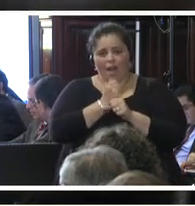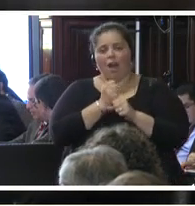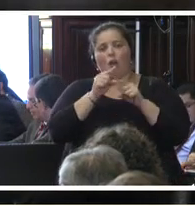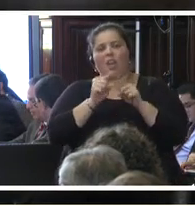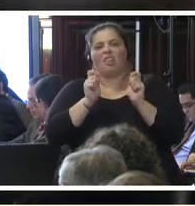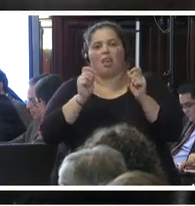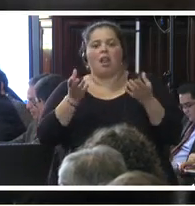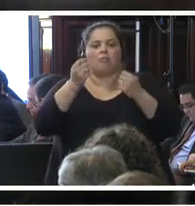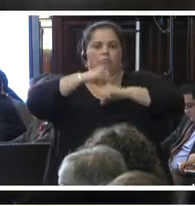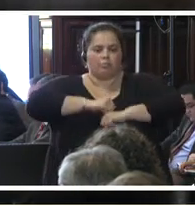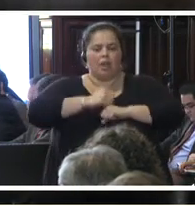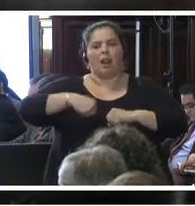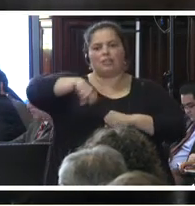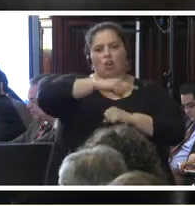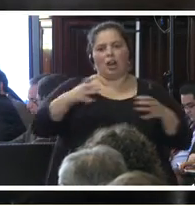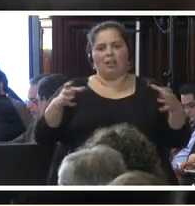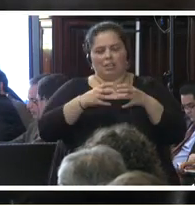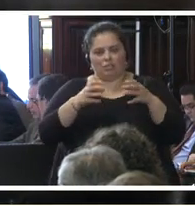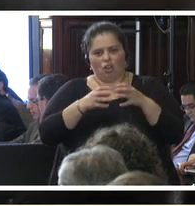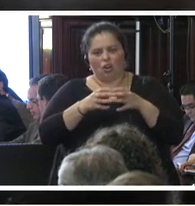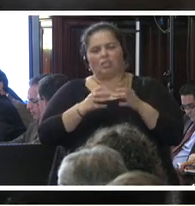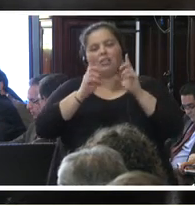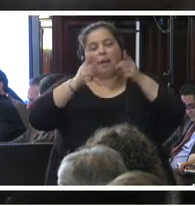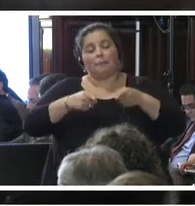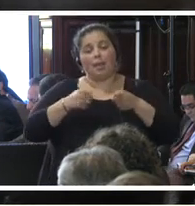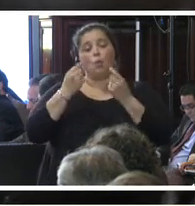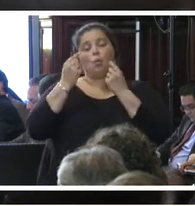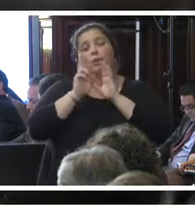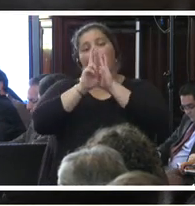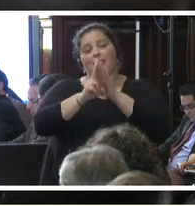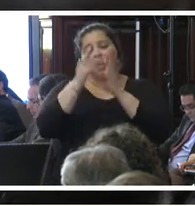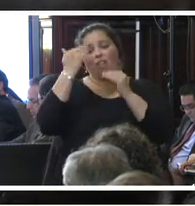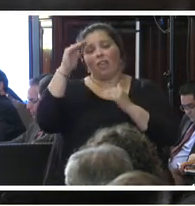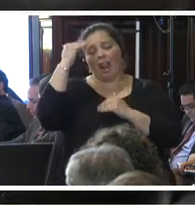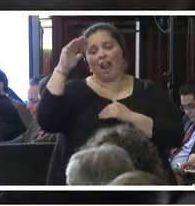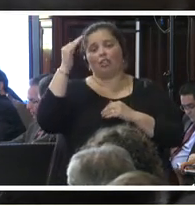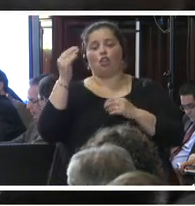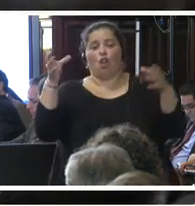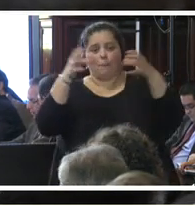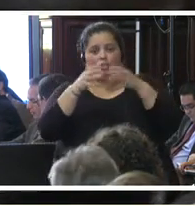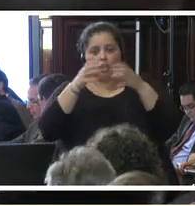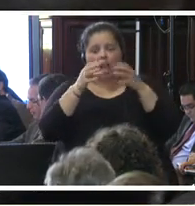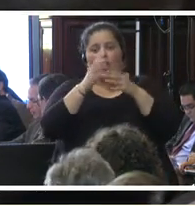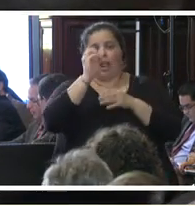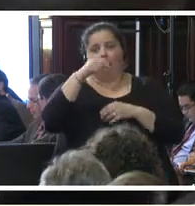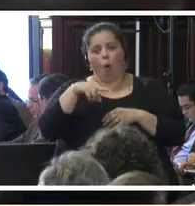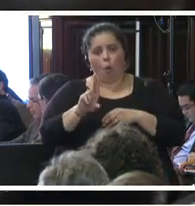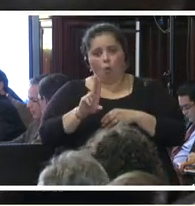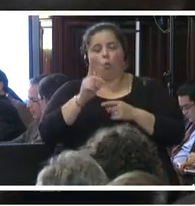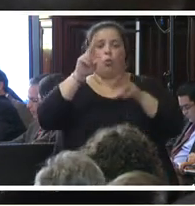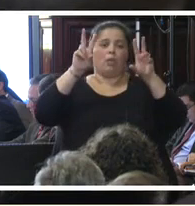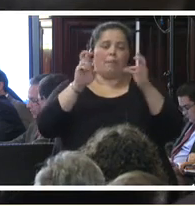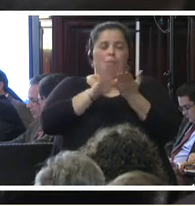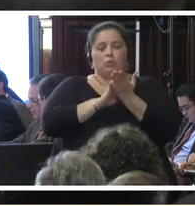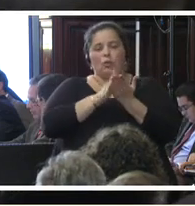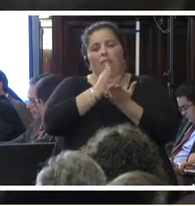mismas organizaciones, un representante del Alto Comisionado de la ONU para tema de derechos humanos,